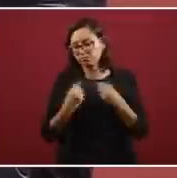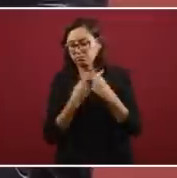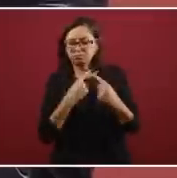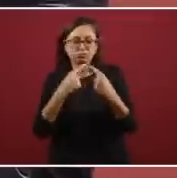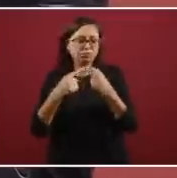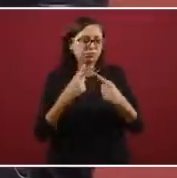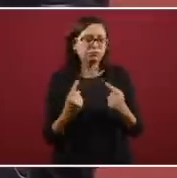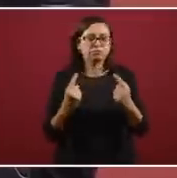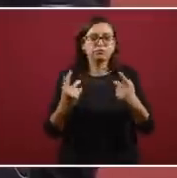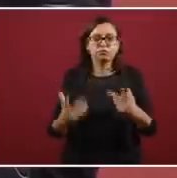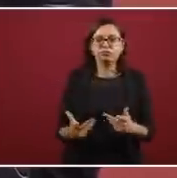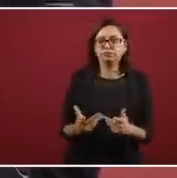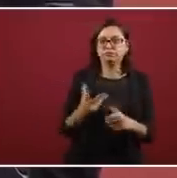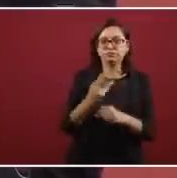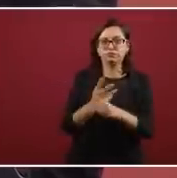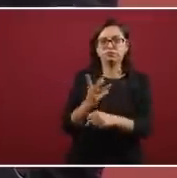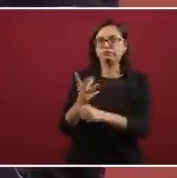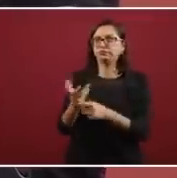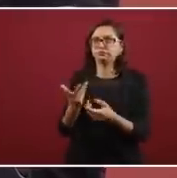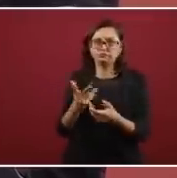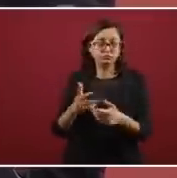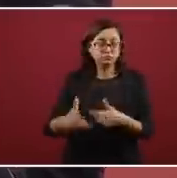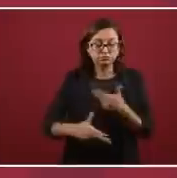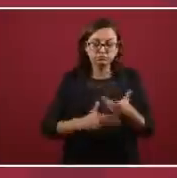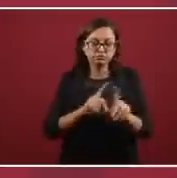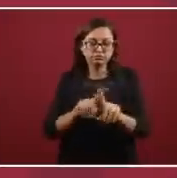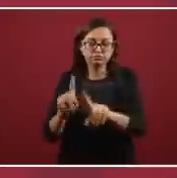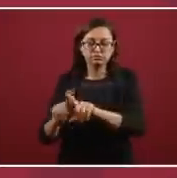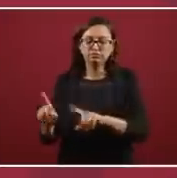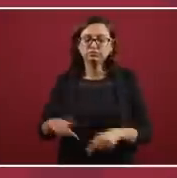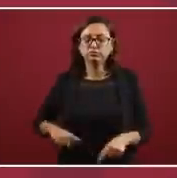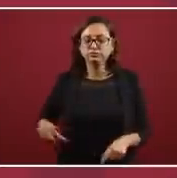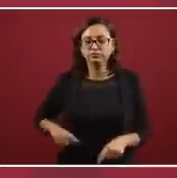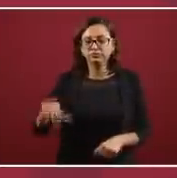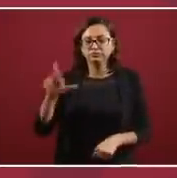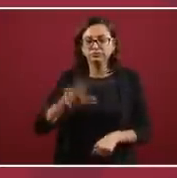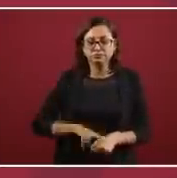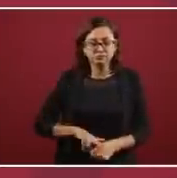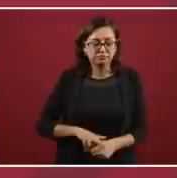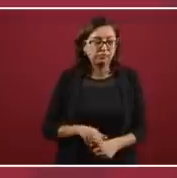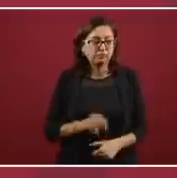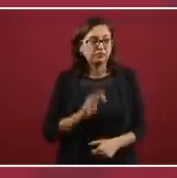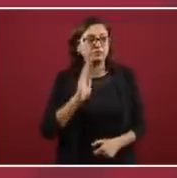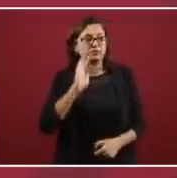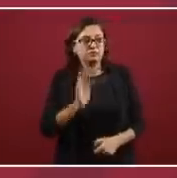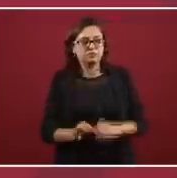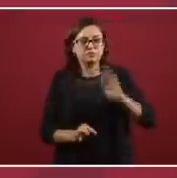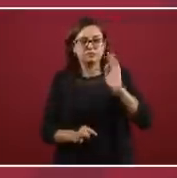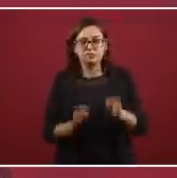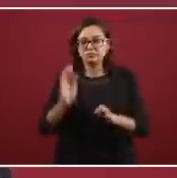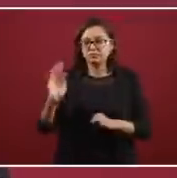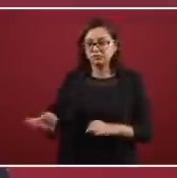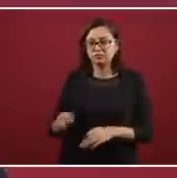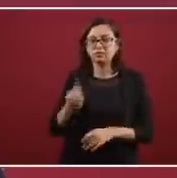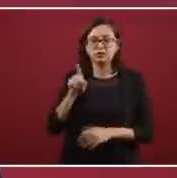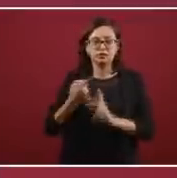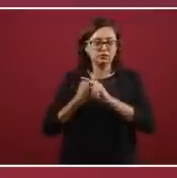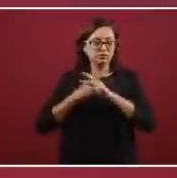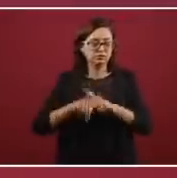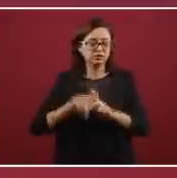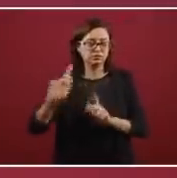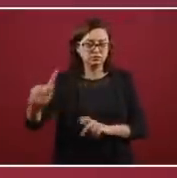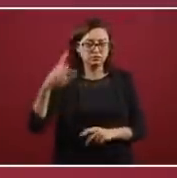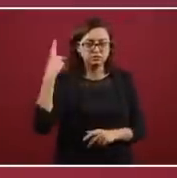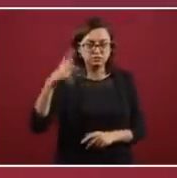dinero. Ya los gobernadores están aceptando, aceptó, por eso empezamos en Puebla,